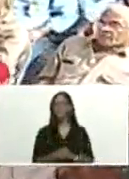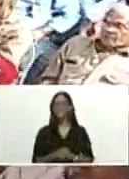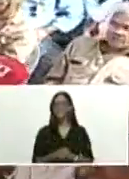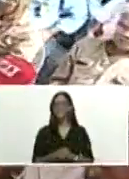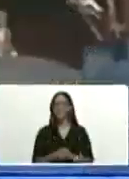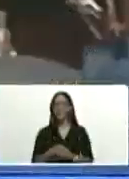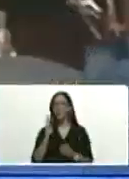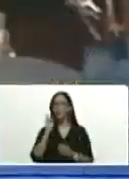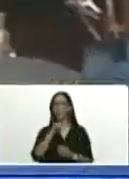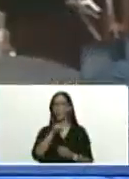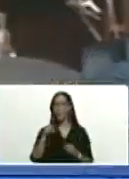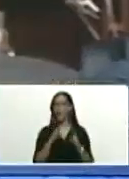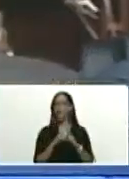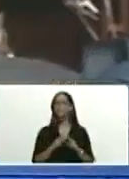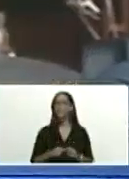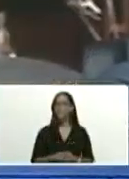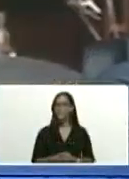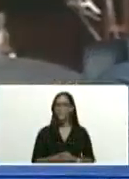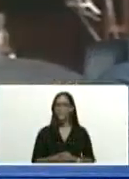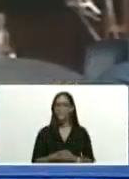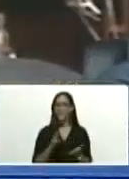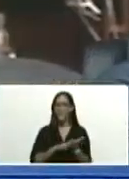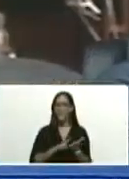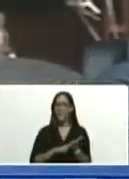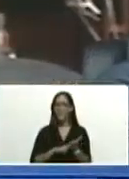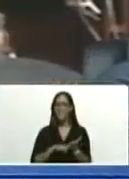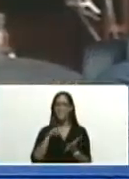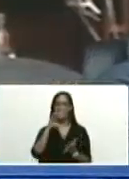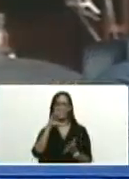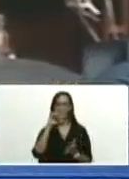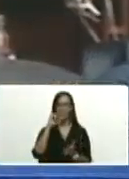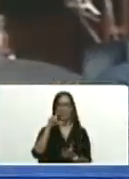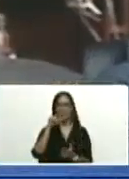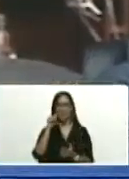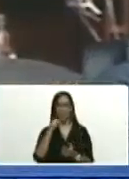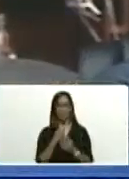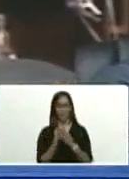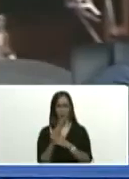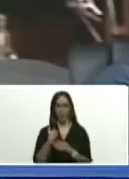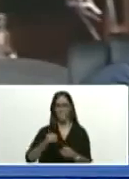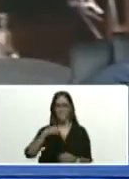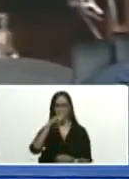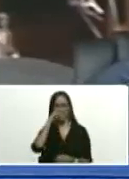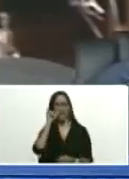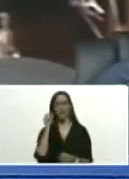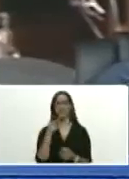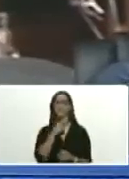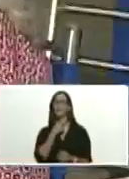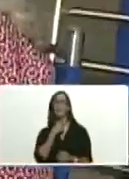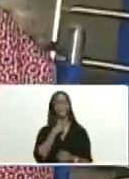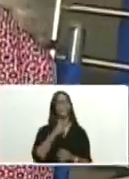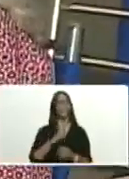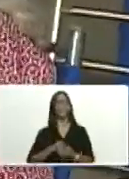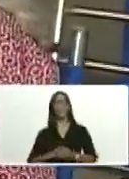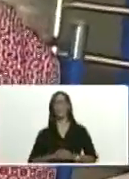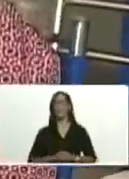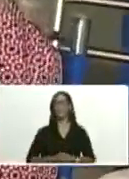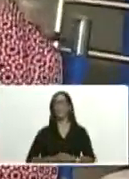ustedes la conocen verdad Silvia flores mi camarógrafa preferida